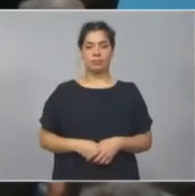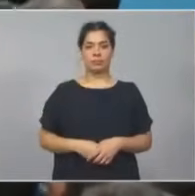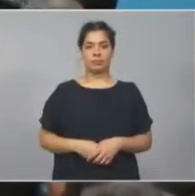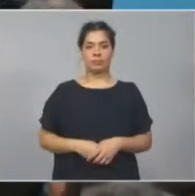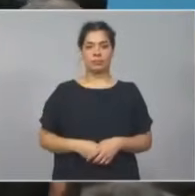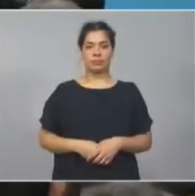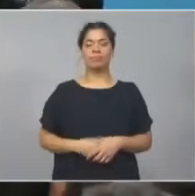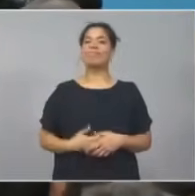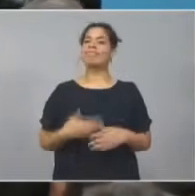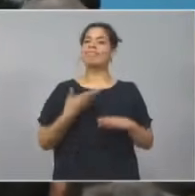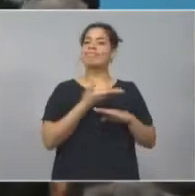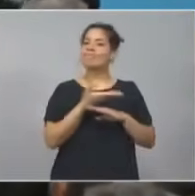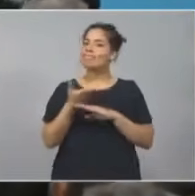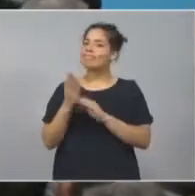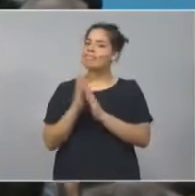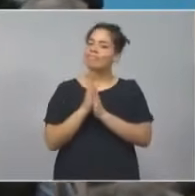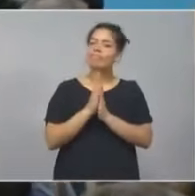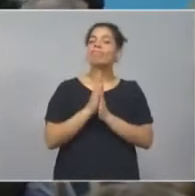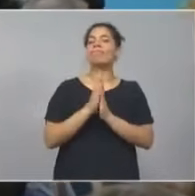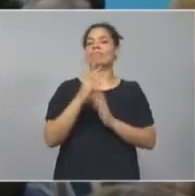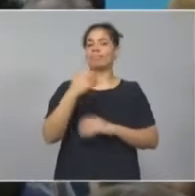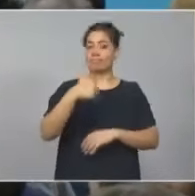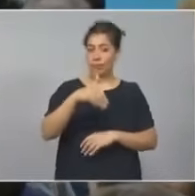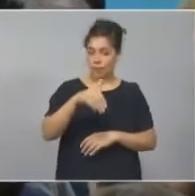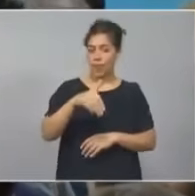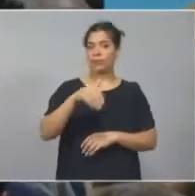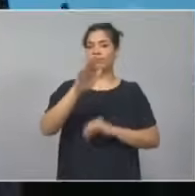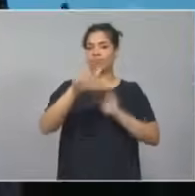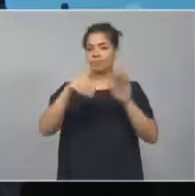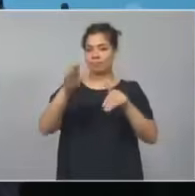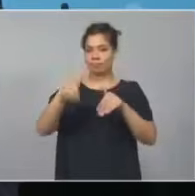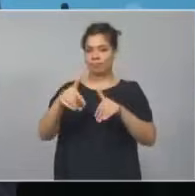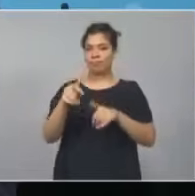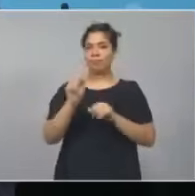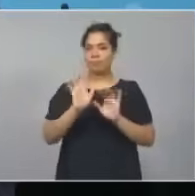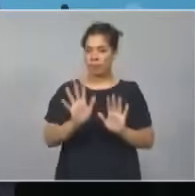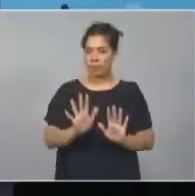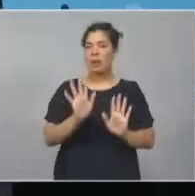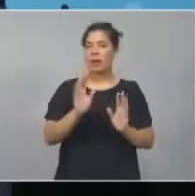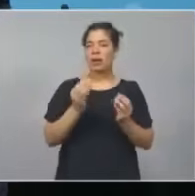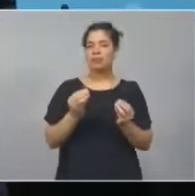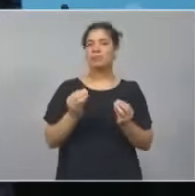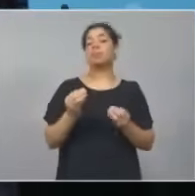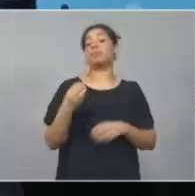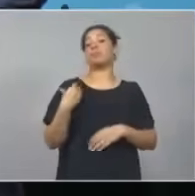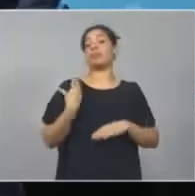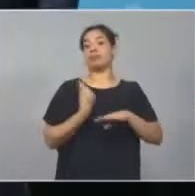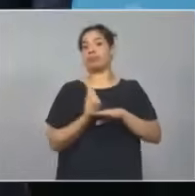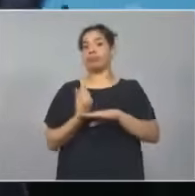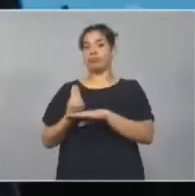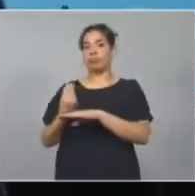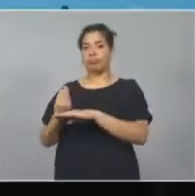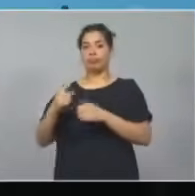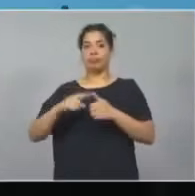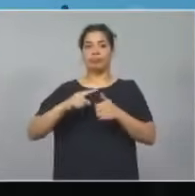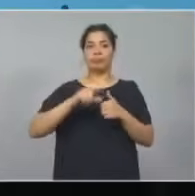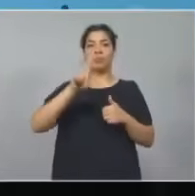Y les pedimos que se vayan preparando a los municipios de General Lavalle, General